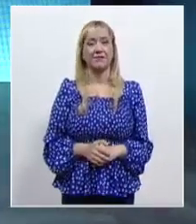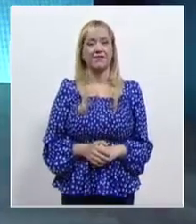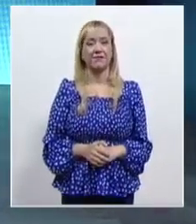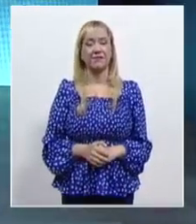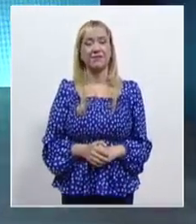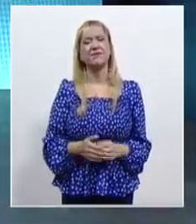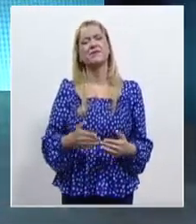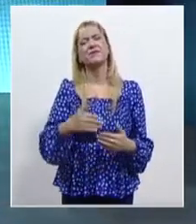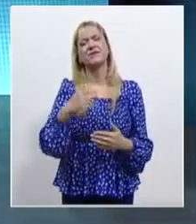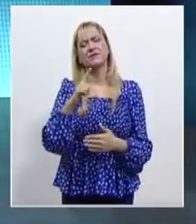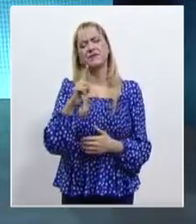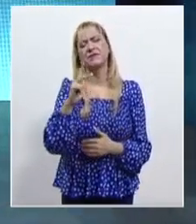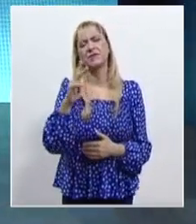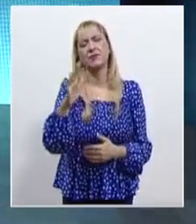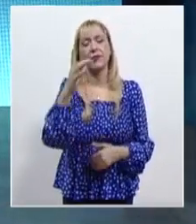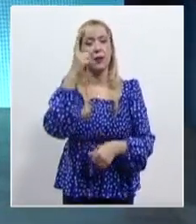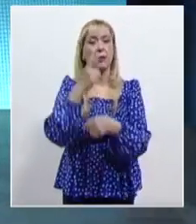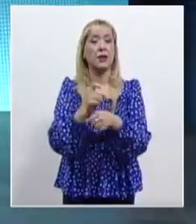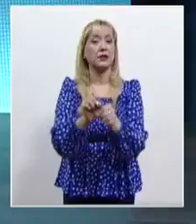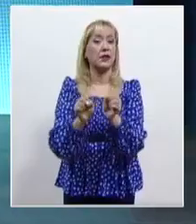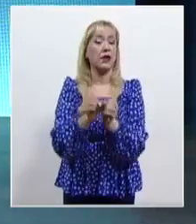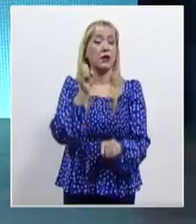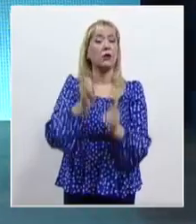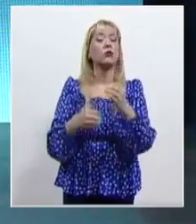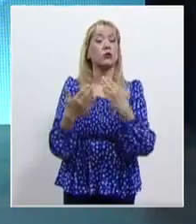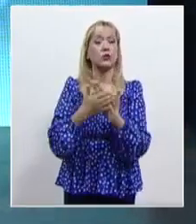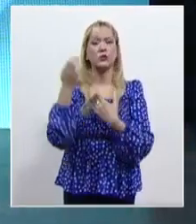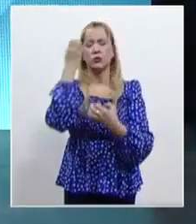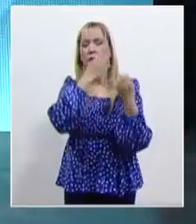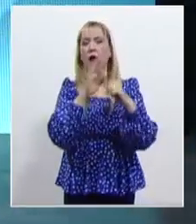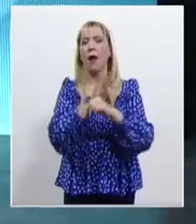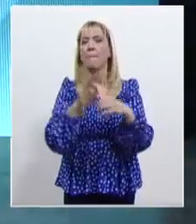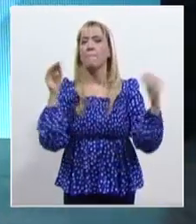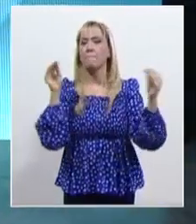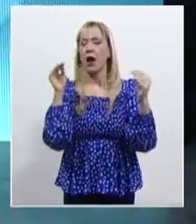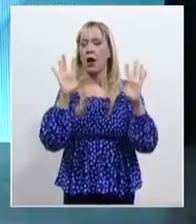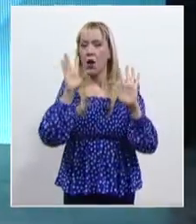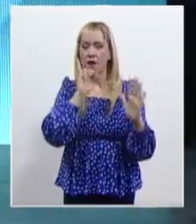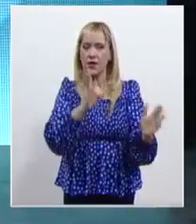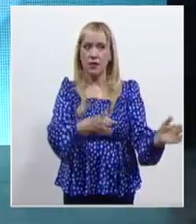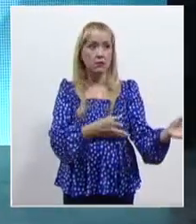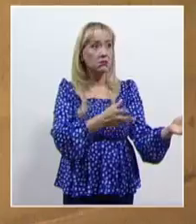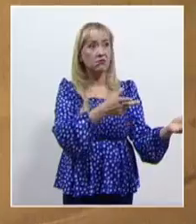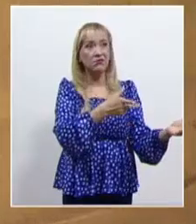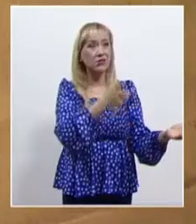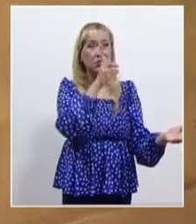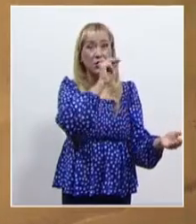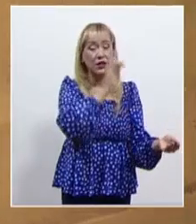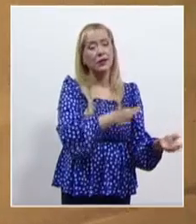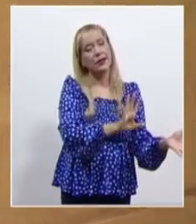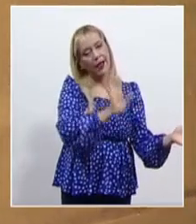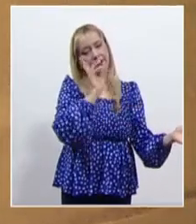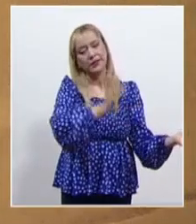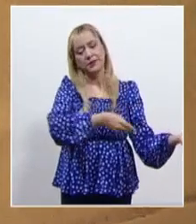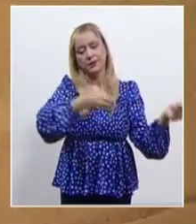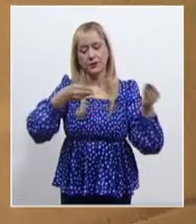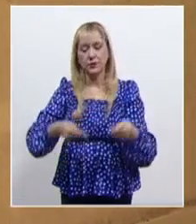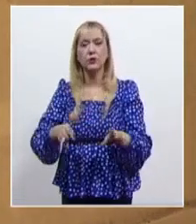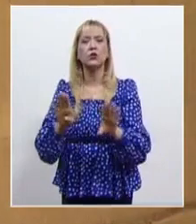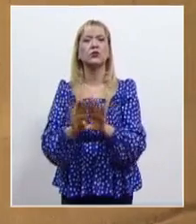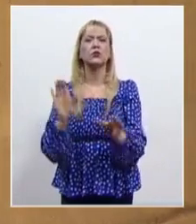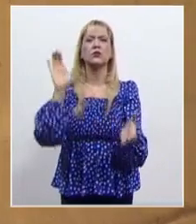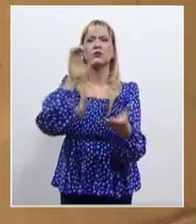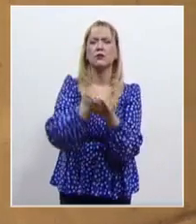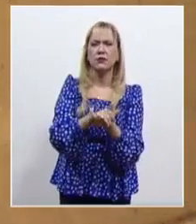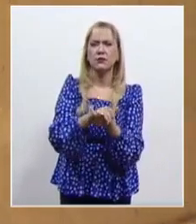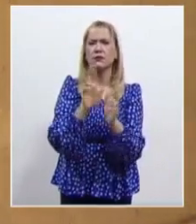En los próximos días, la primera sala de la Corte estudiará un amparo en revisión en el que se plantea la posibilidad de integrar matrimonios y